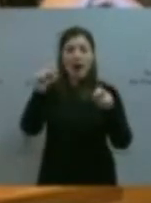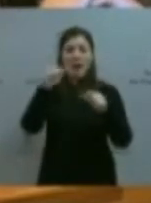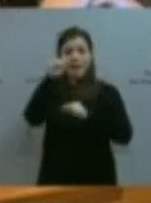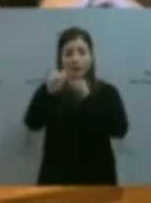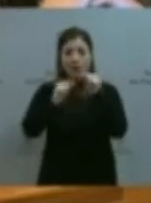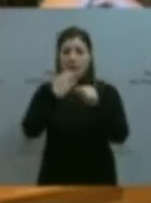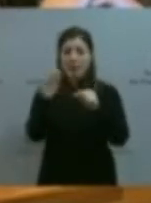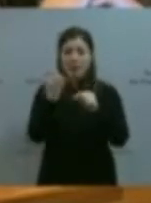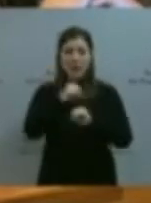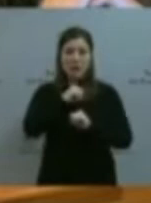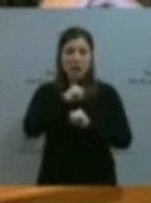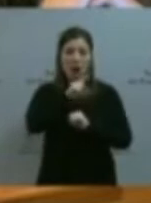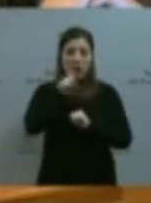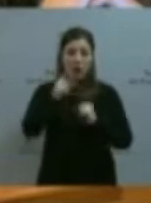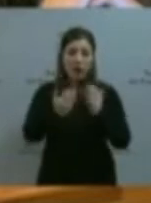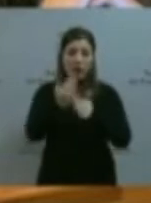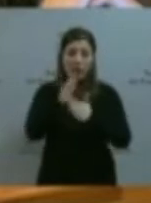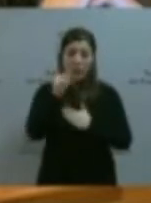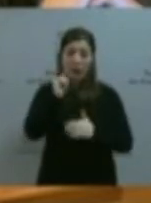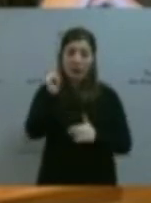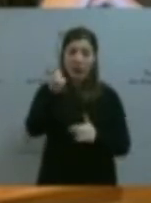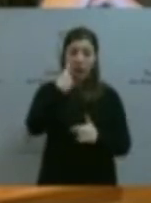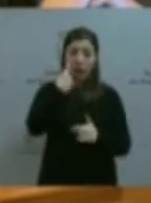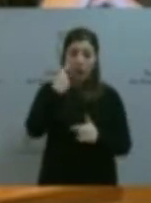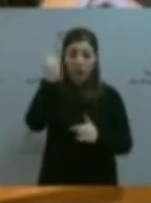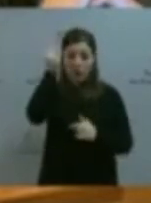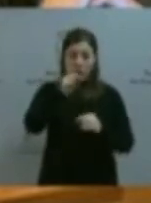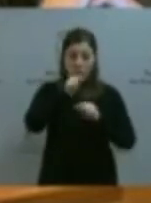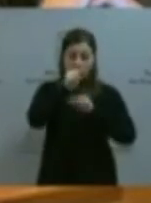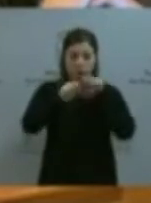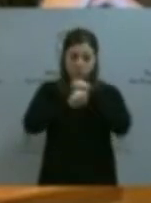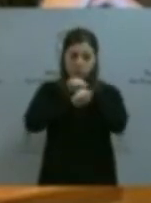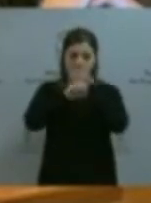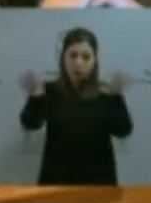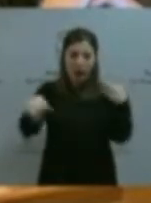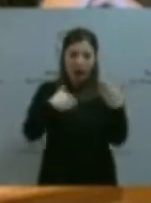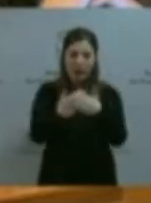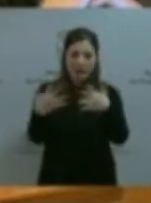pandemia llega hasta Estados Unidos, si parte de Asturias, ¿no? Es una vergüenza.